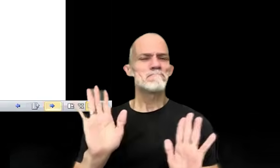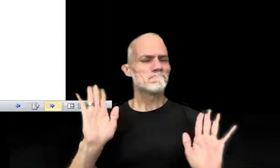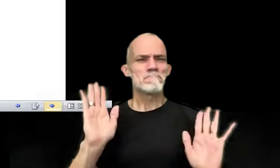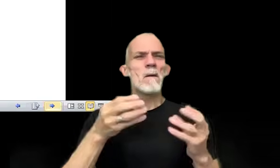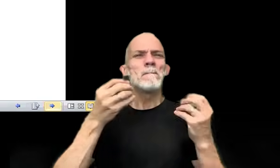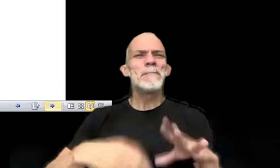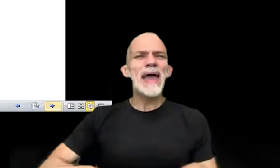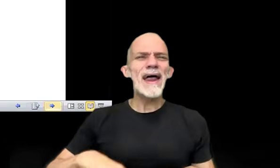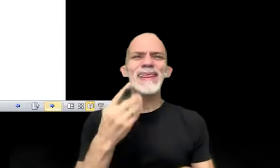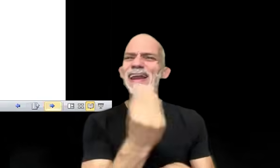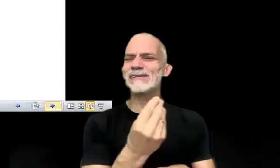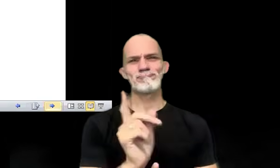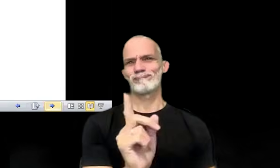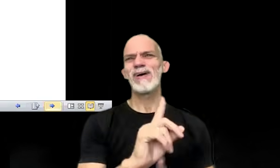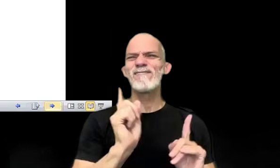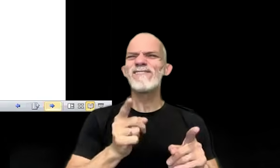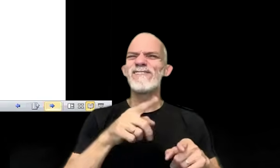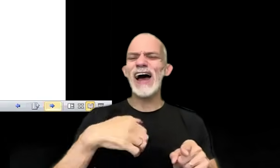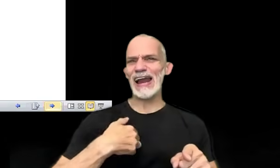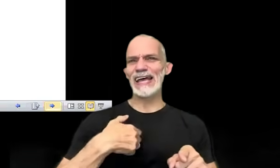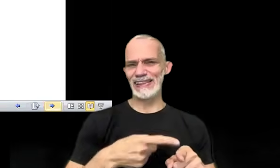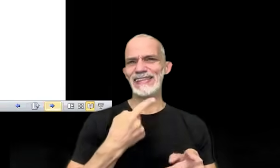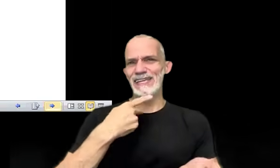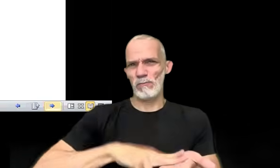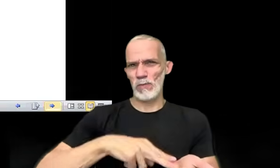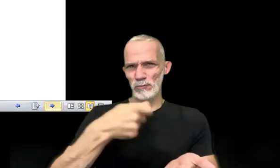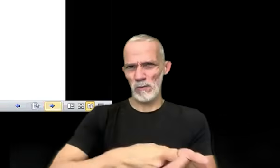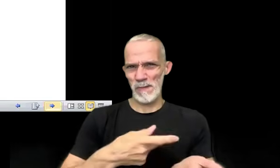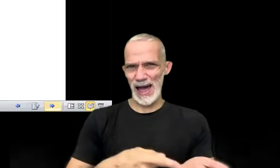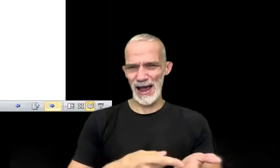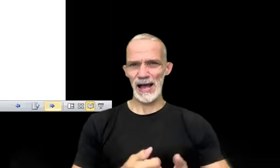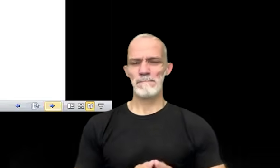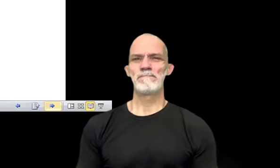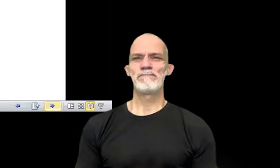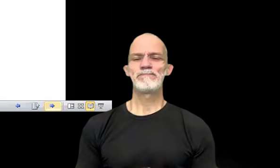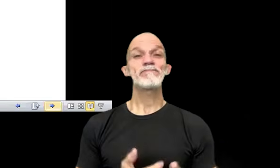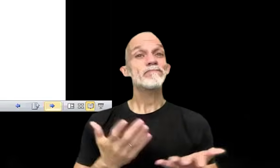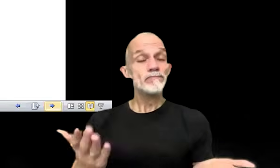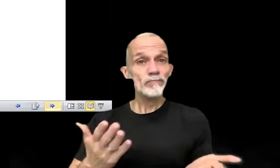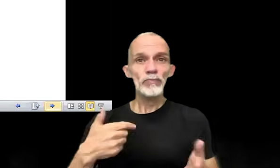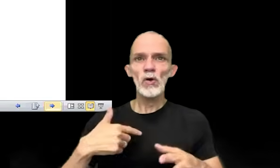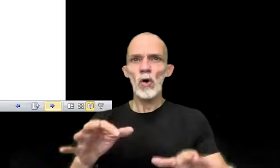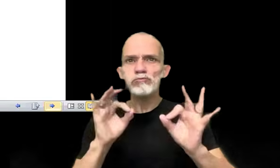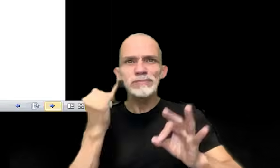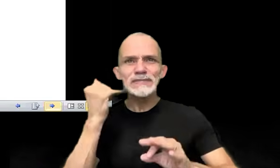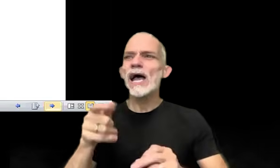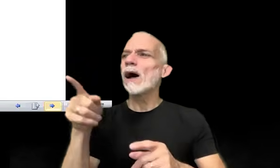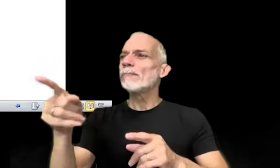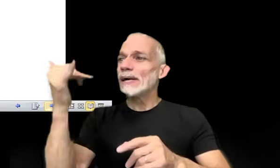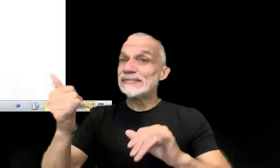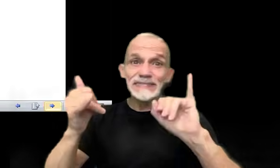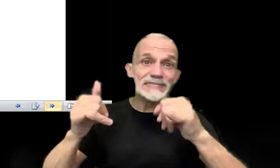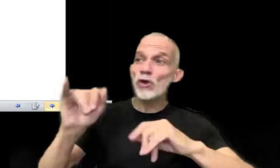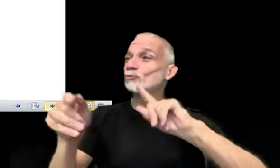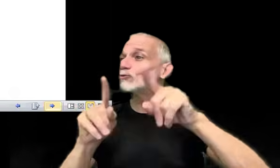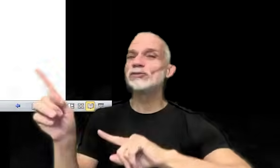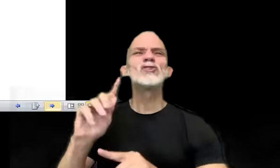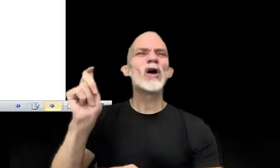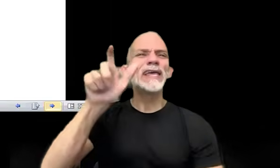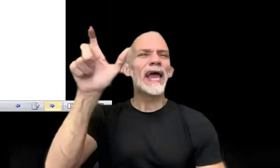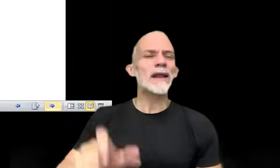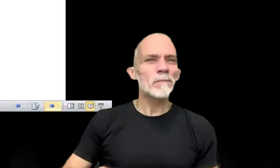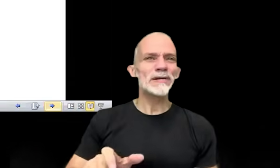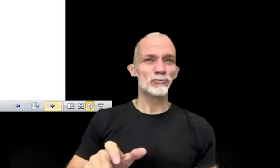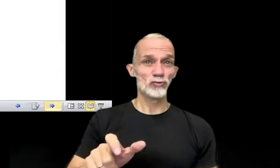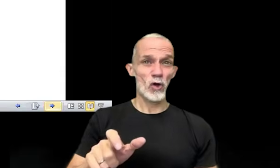no habrá perdido la condición de residente fiscal argentino. Entonces, una vez que yo pueda determinar, ¿sí?,